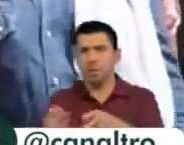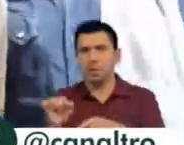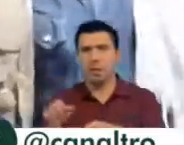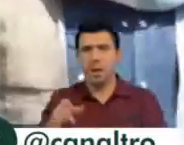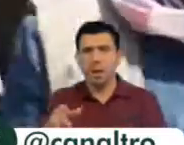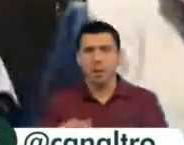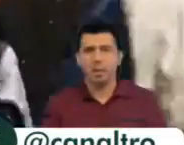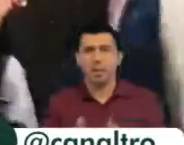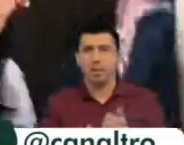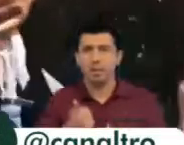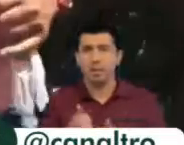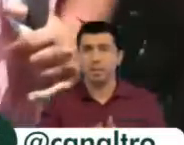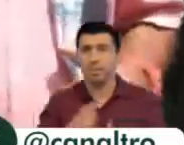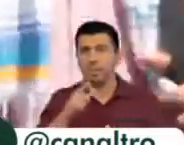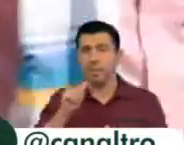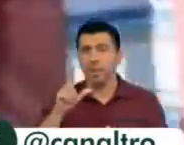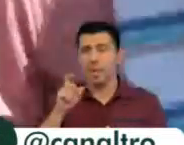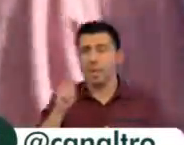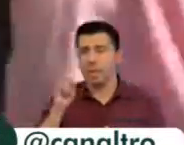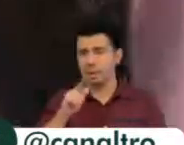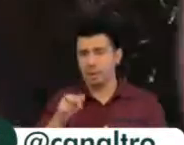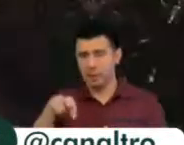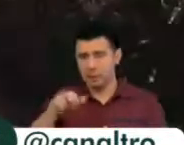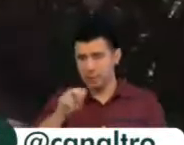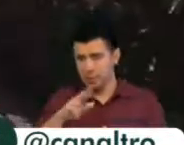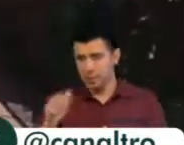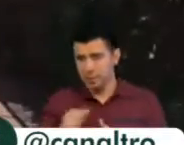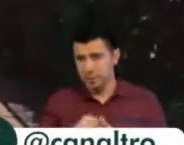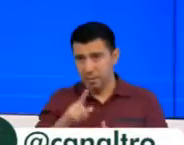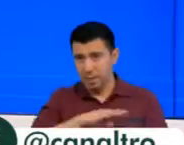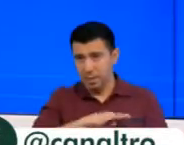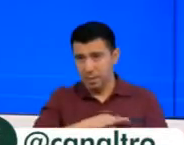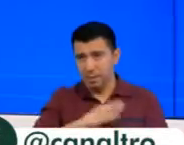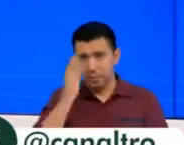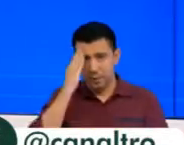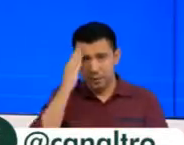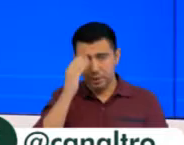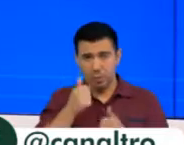Alexis Parra sabe que solo con buenas vías llegará el desarrollo.